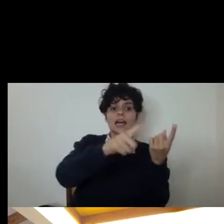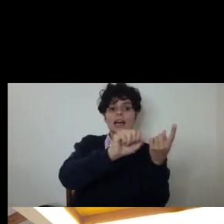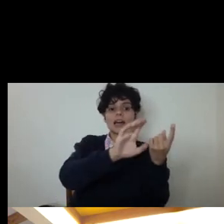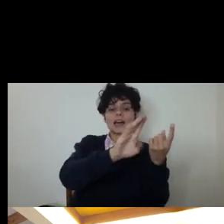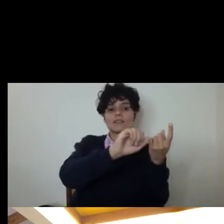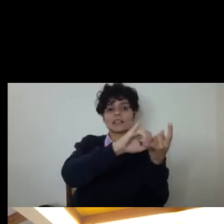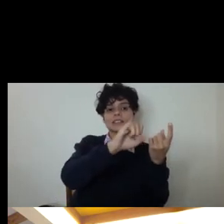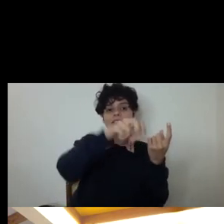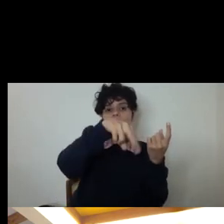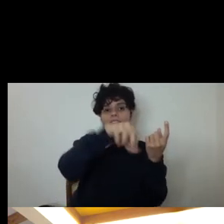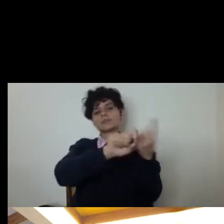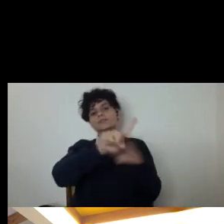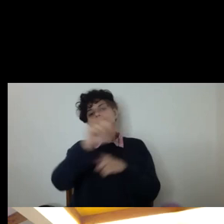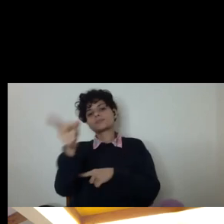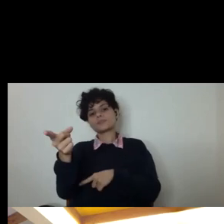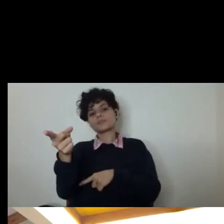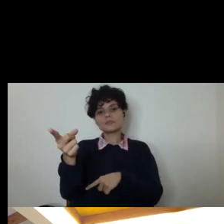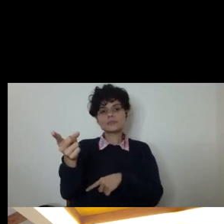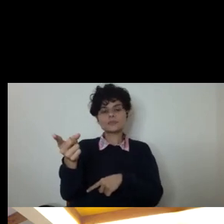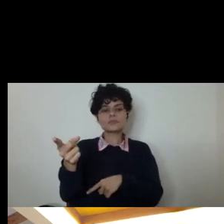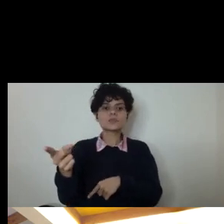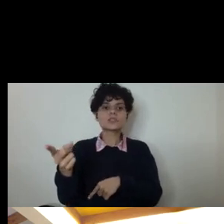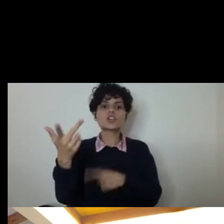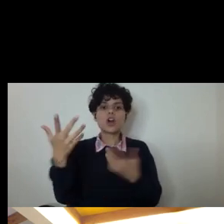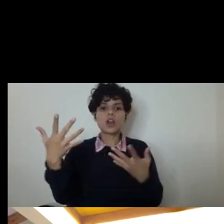transfectado con la secuencia Scramble, es mucho, mucho menor.